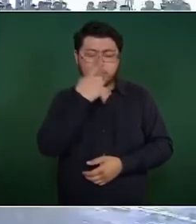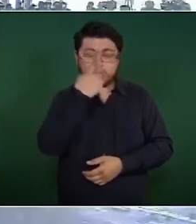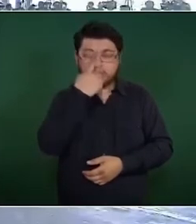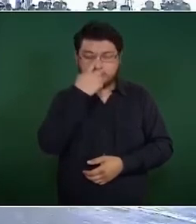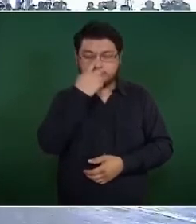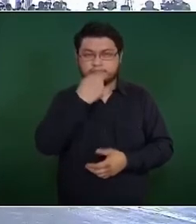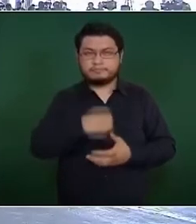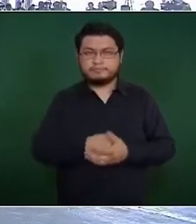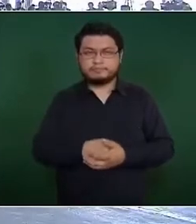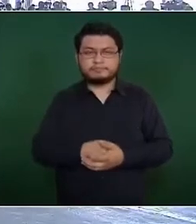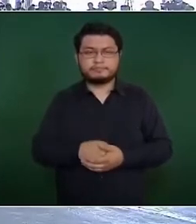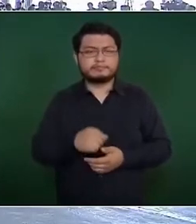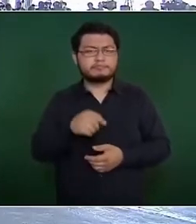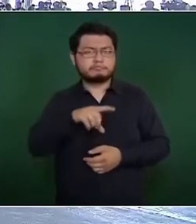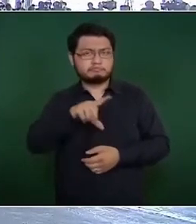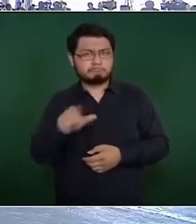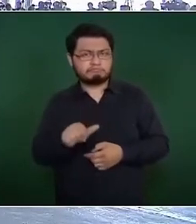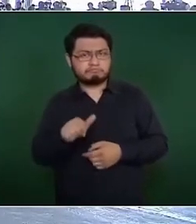después de que